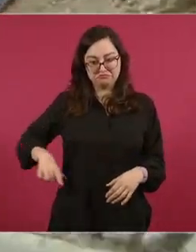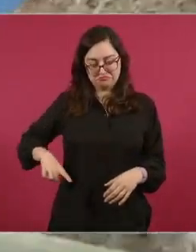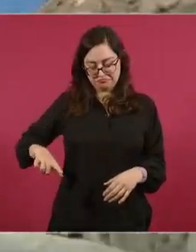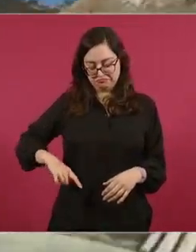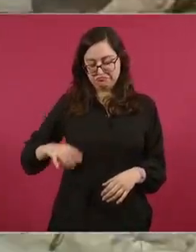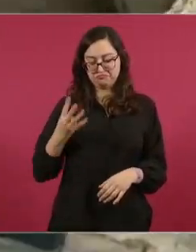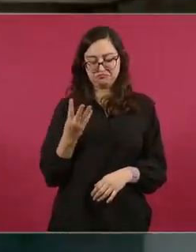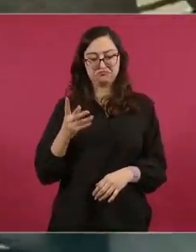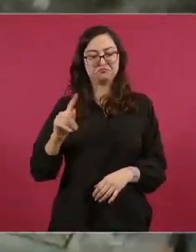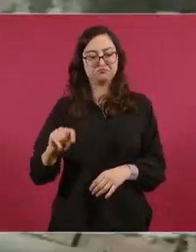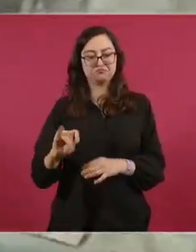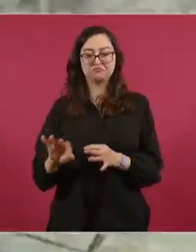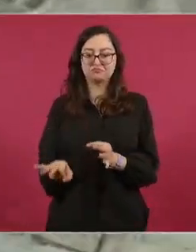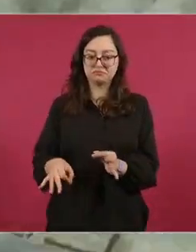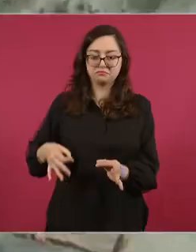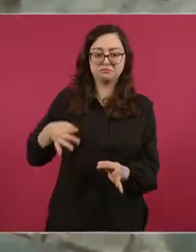Transformación.